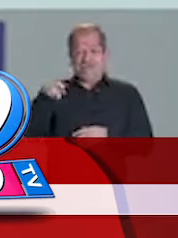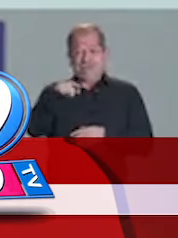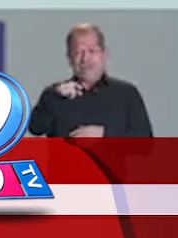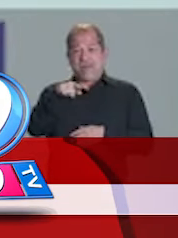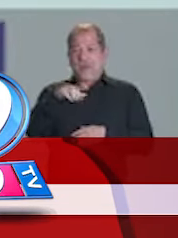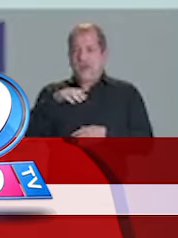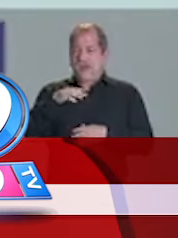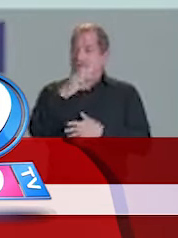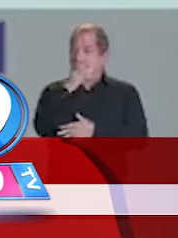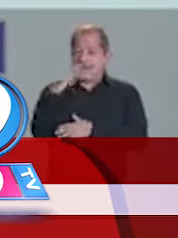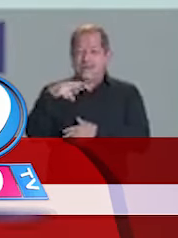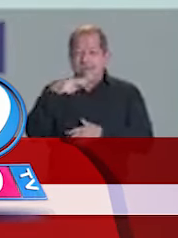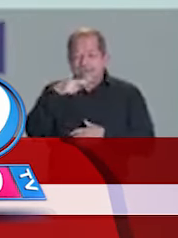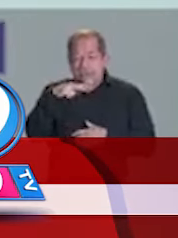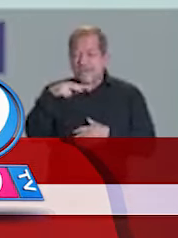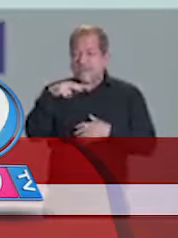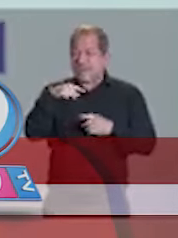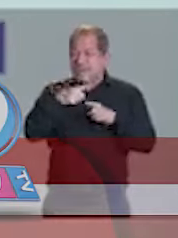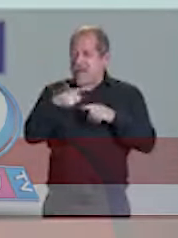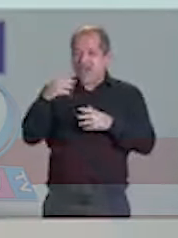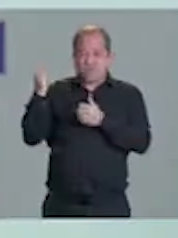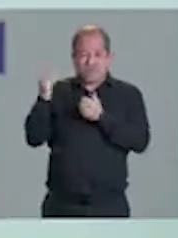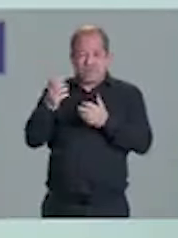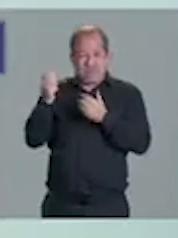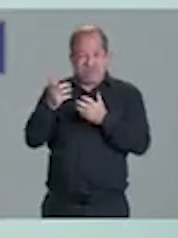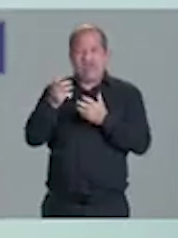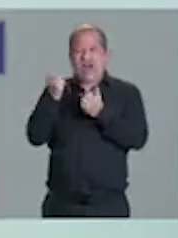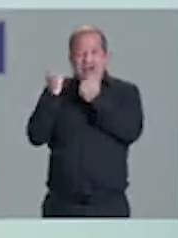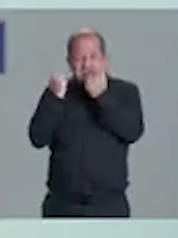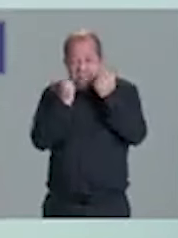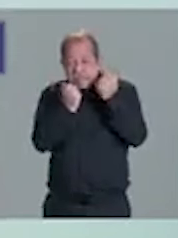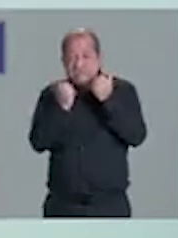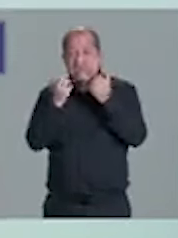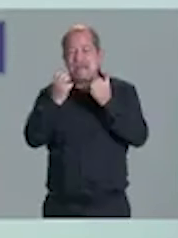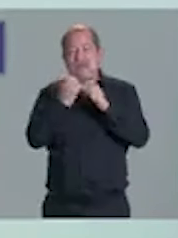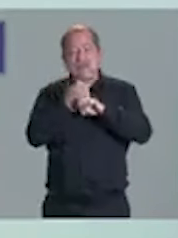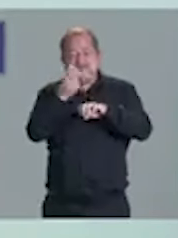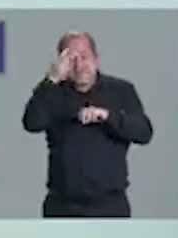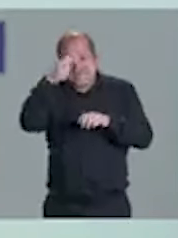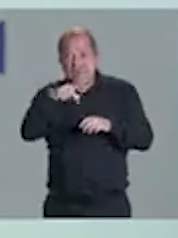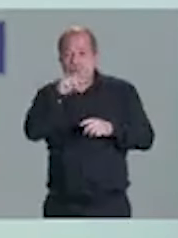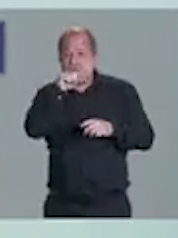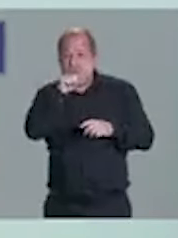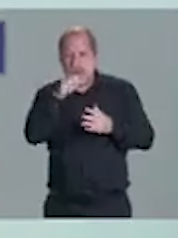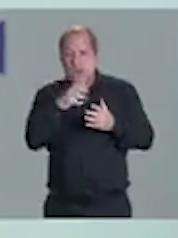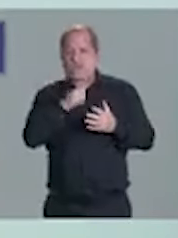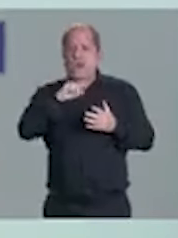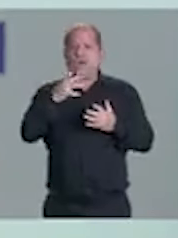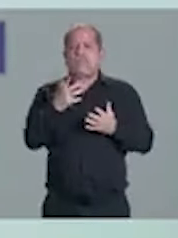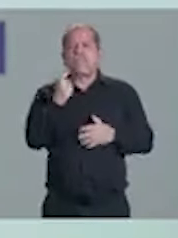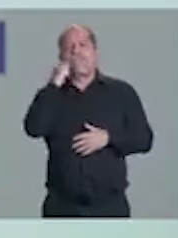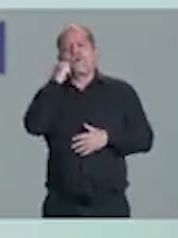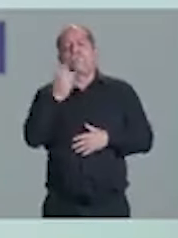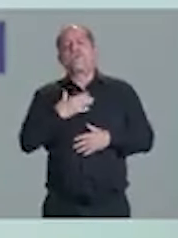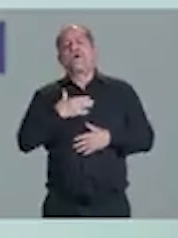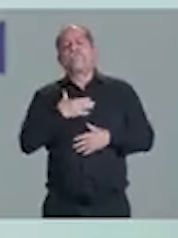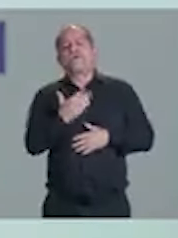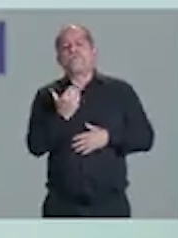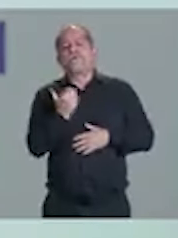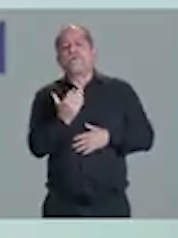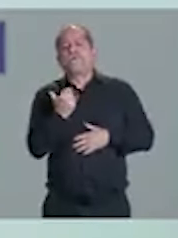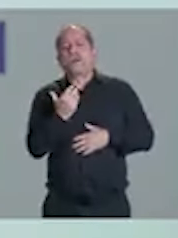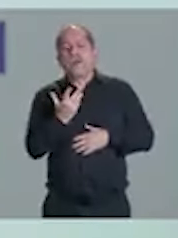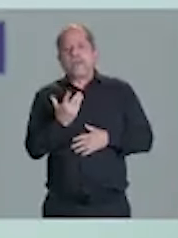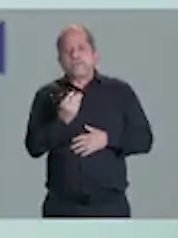Veracruz, a los distribuidores de pollo de en el Estado de México, sociales del actual gobierno, Morena en ocasiones, te abandonó Galvez, se vio al no